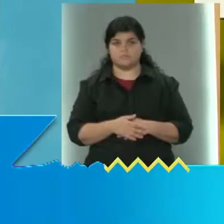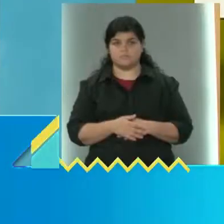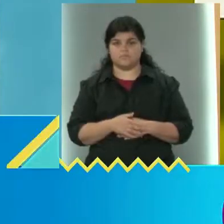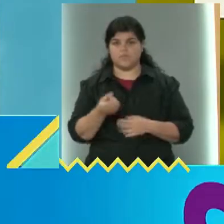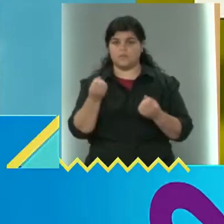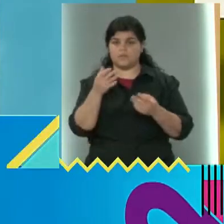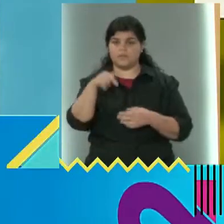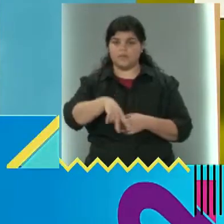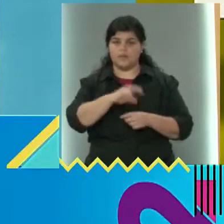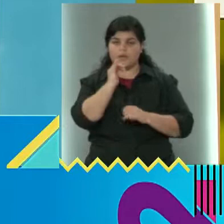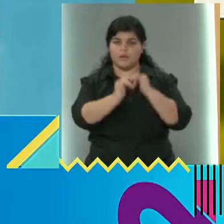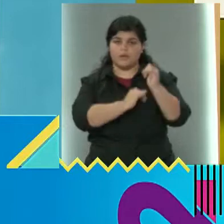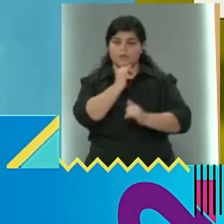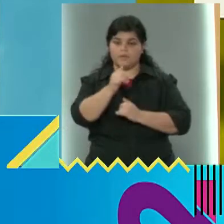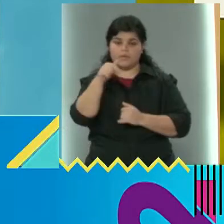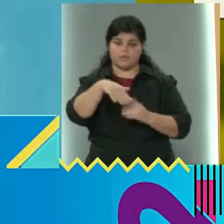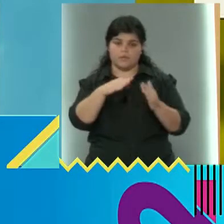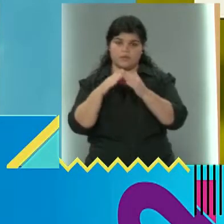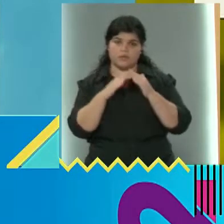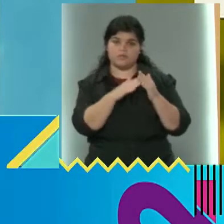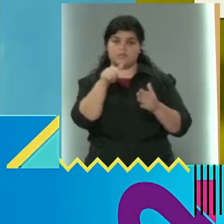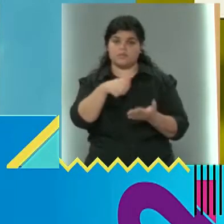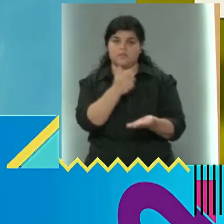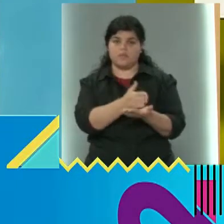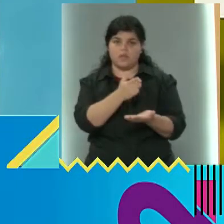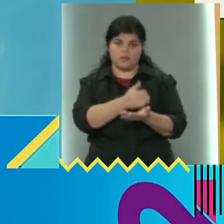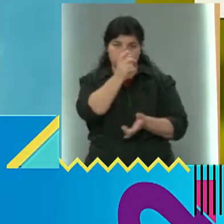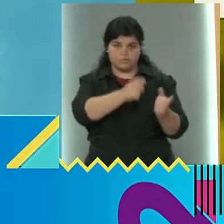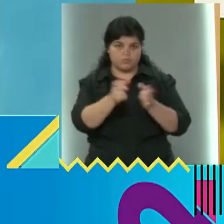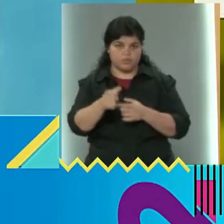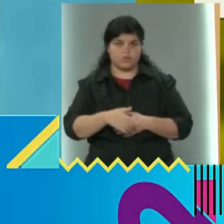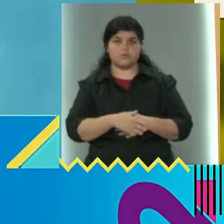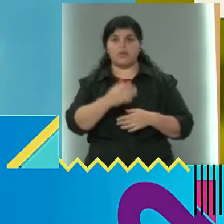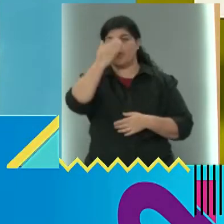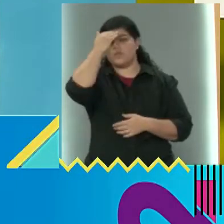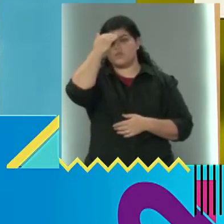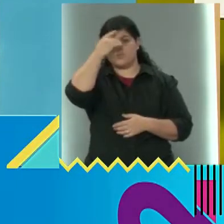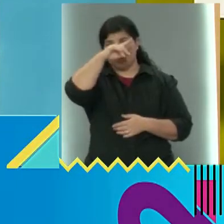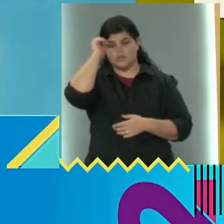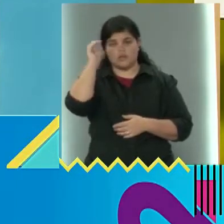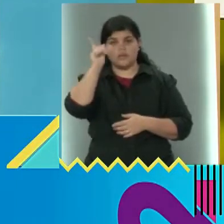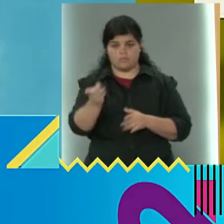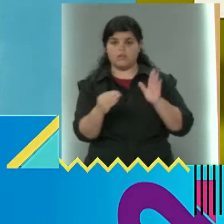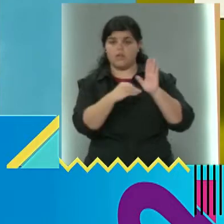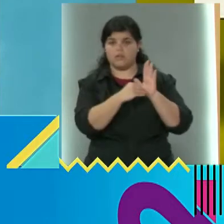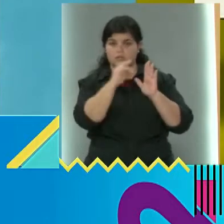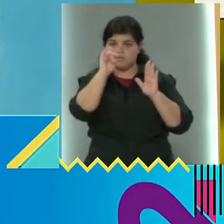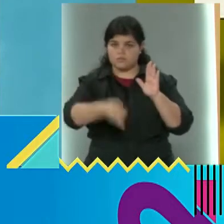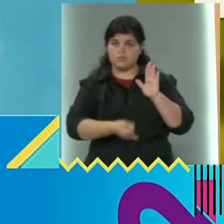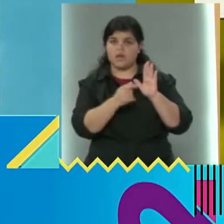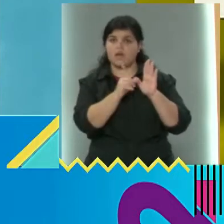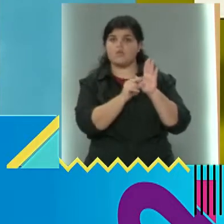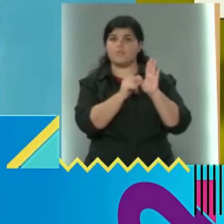Bien, decíamos que la vivienda es un derecho humano y la Constitución Nacional también lo contempla dentro de su